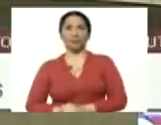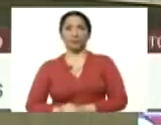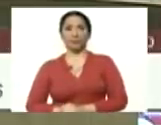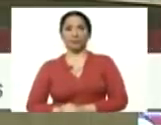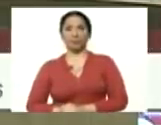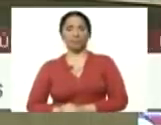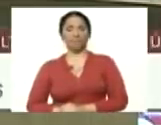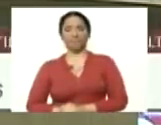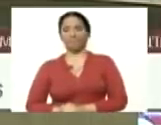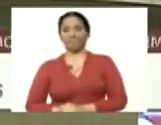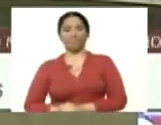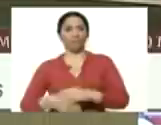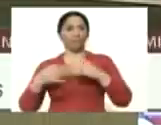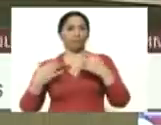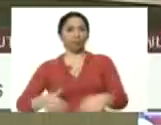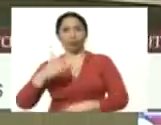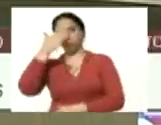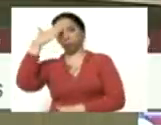Demasiada hipocresía.